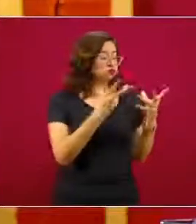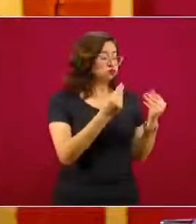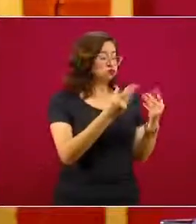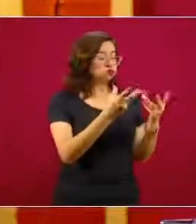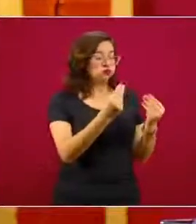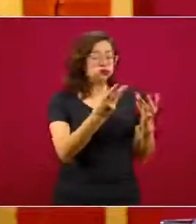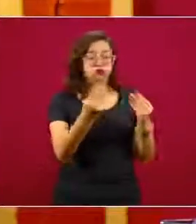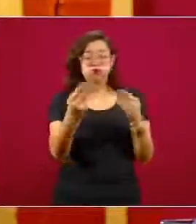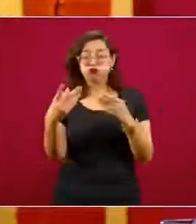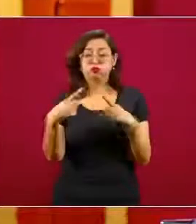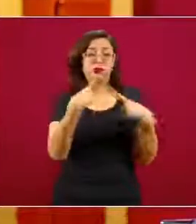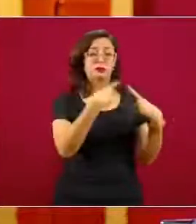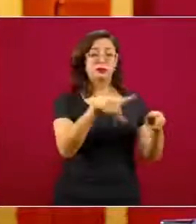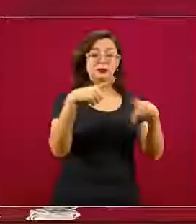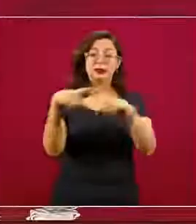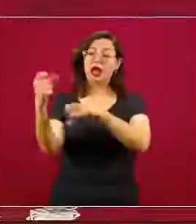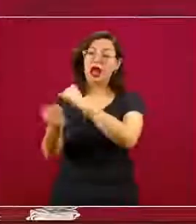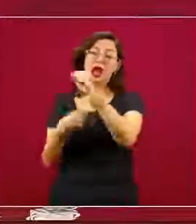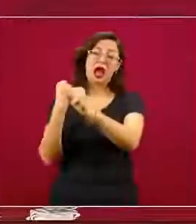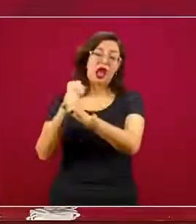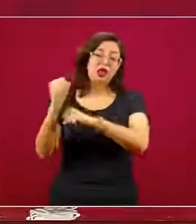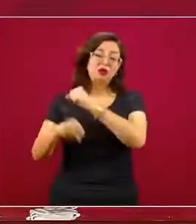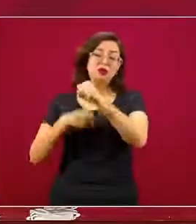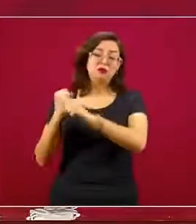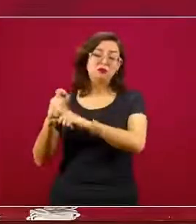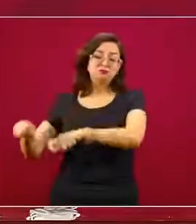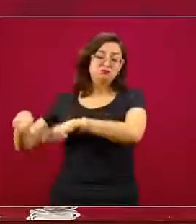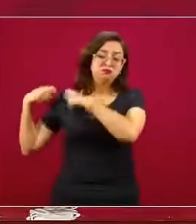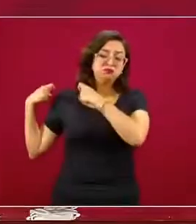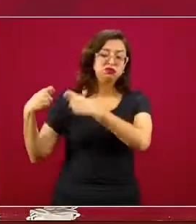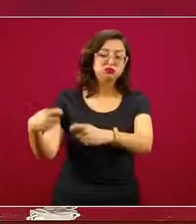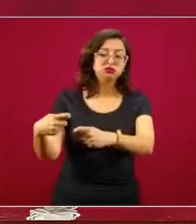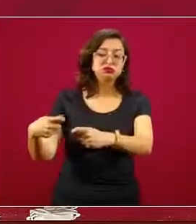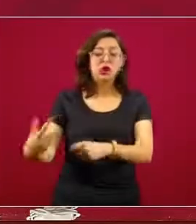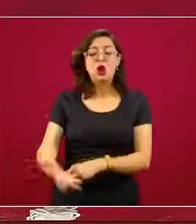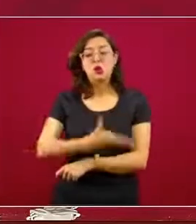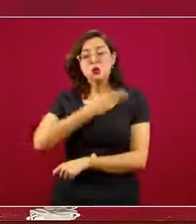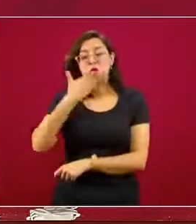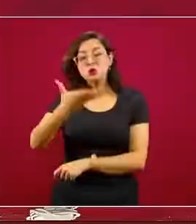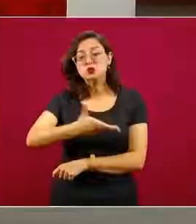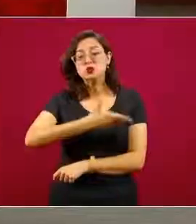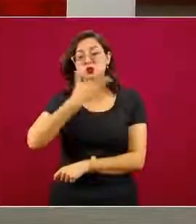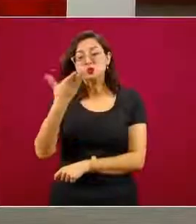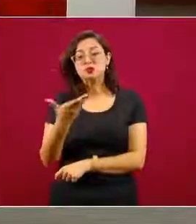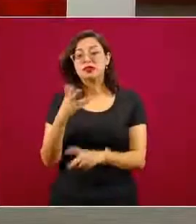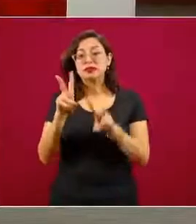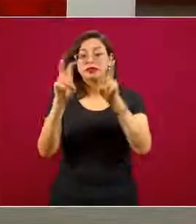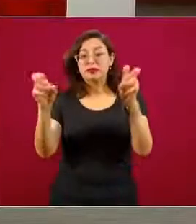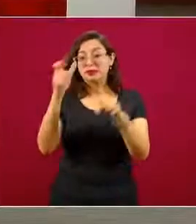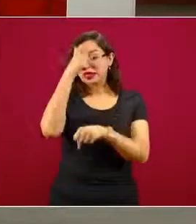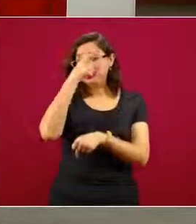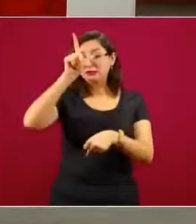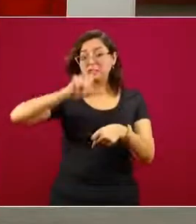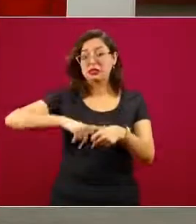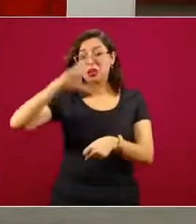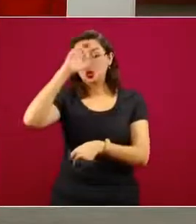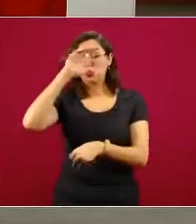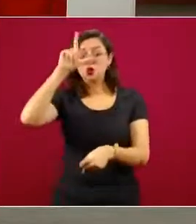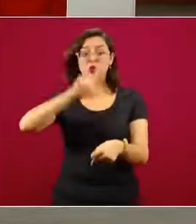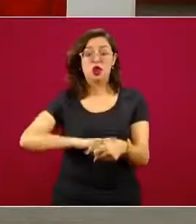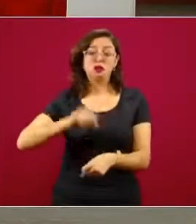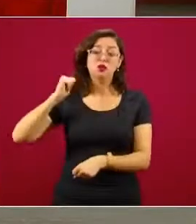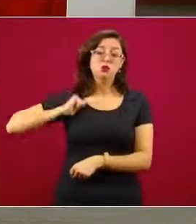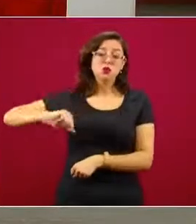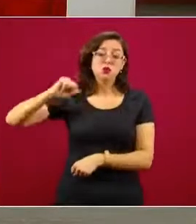tenemos, ancestral, tenemos todavía muchas tradiciones espirituales y culturales que